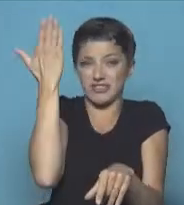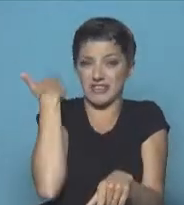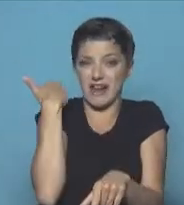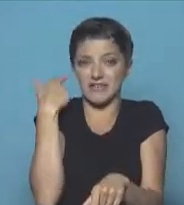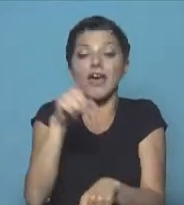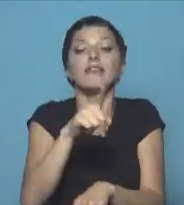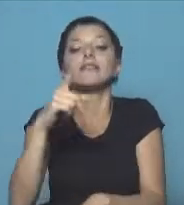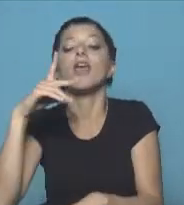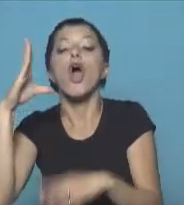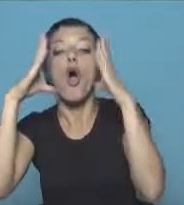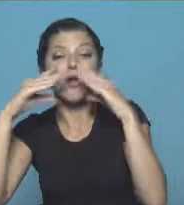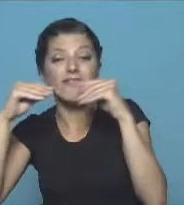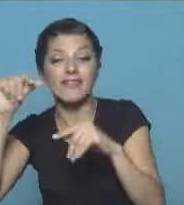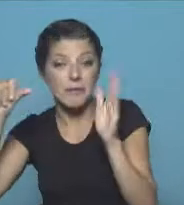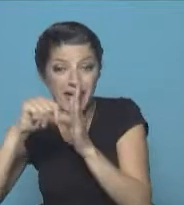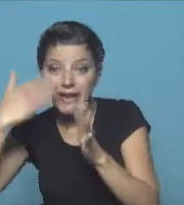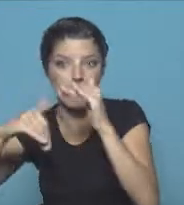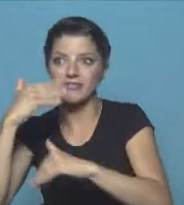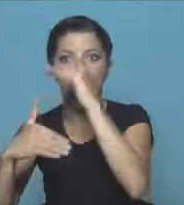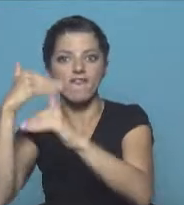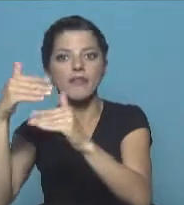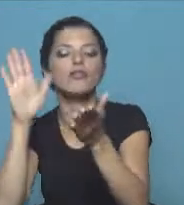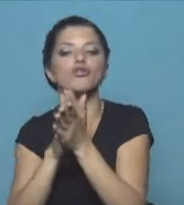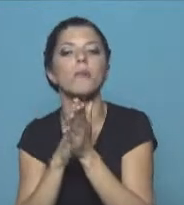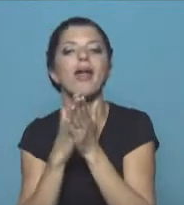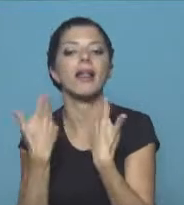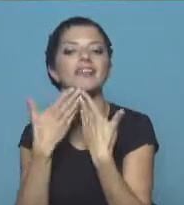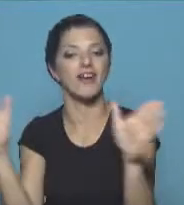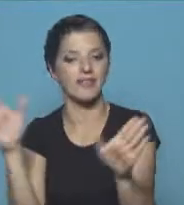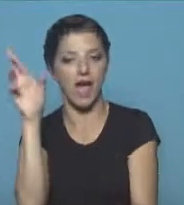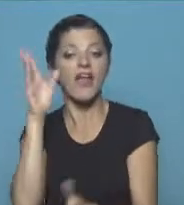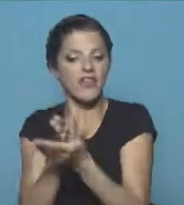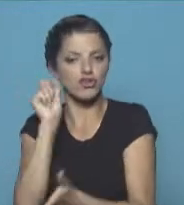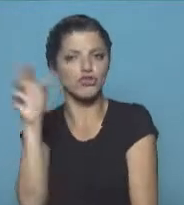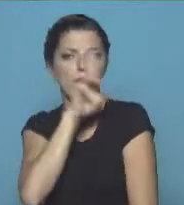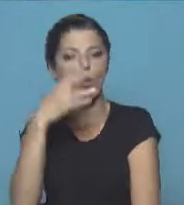más avanzado en materia de la libertad de vientre y el derecho de la mujer a